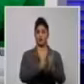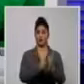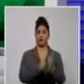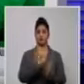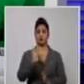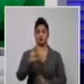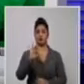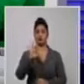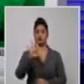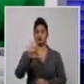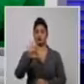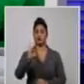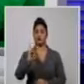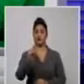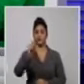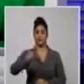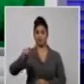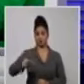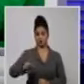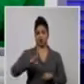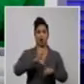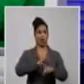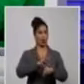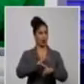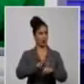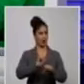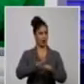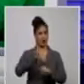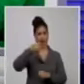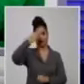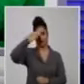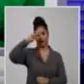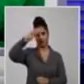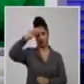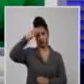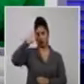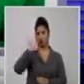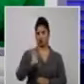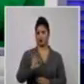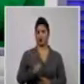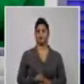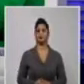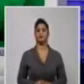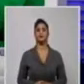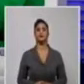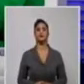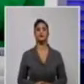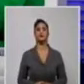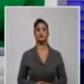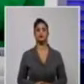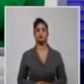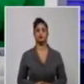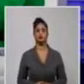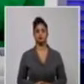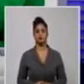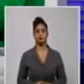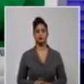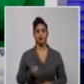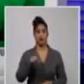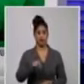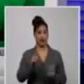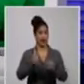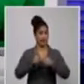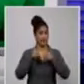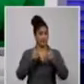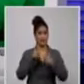21.856 personas que han tenido COVID-19 en nuestro país y ya se encuentran recuperados, se encuentran de